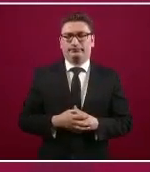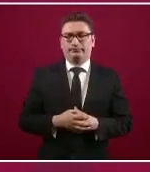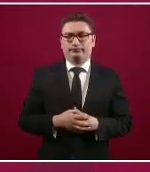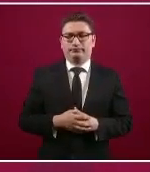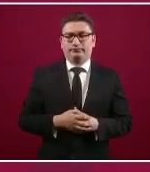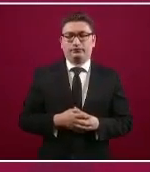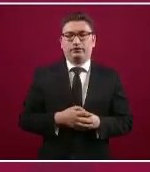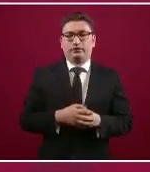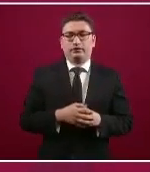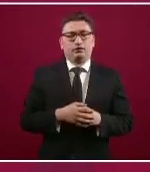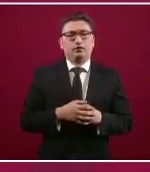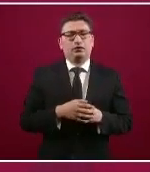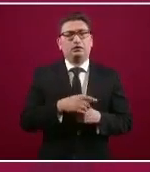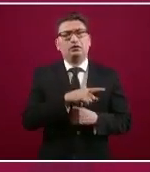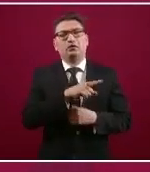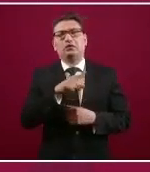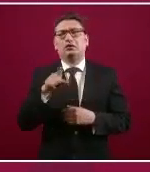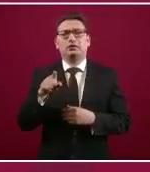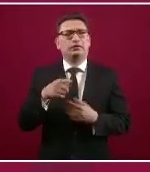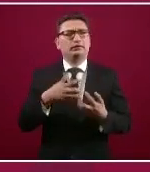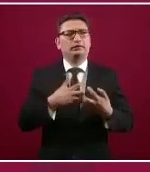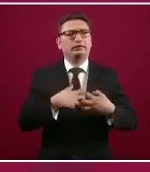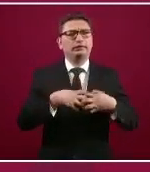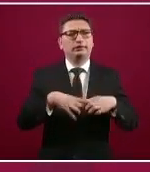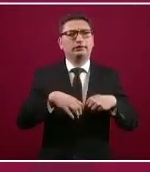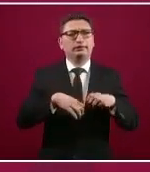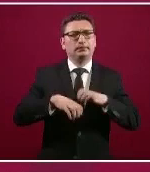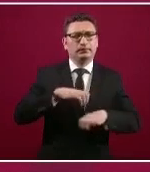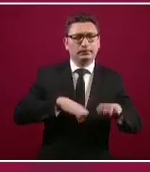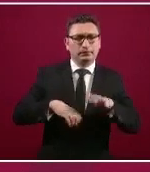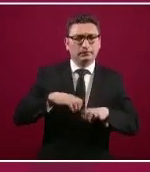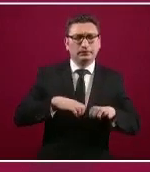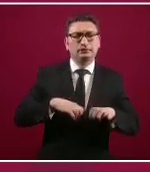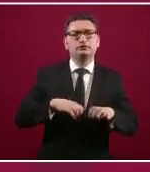a empresas, a